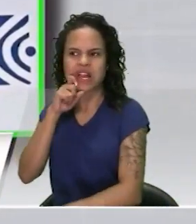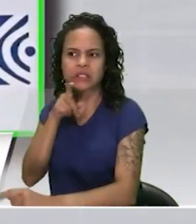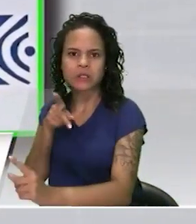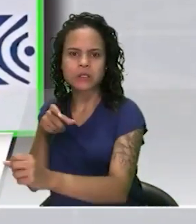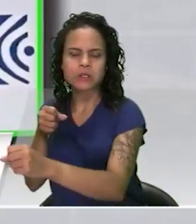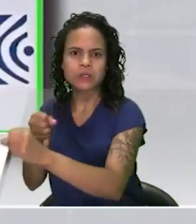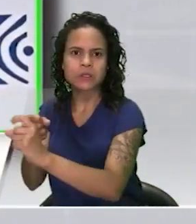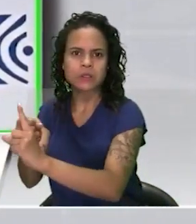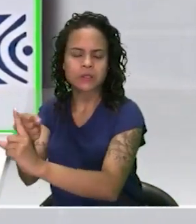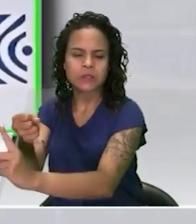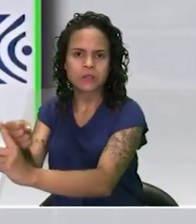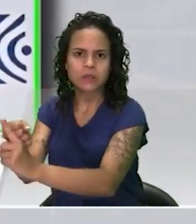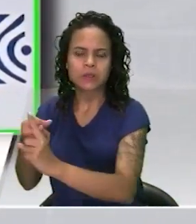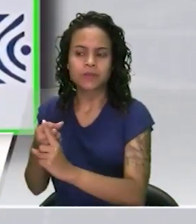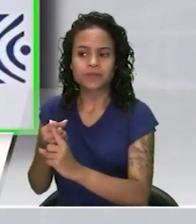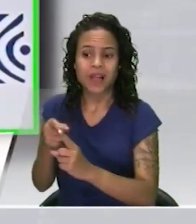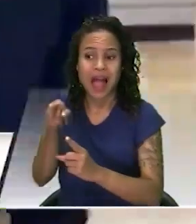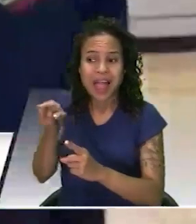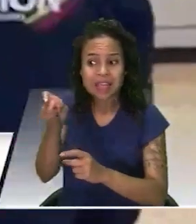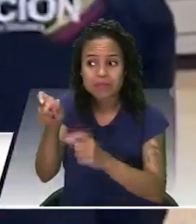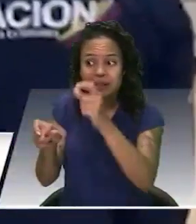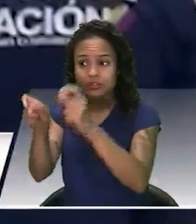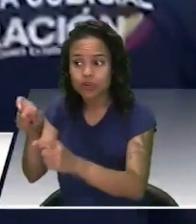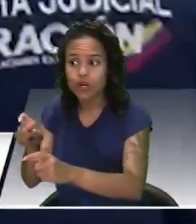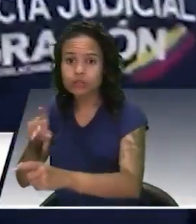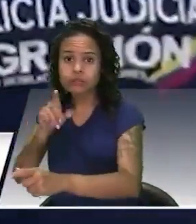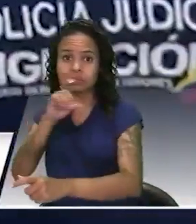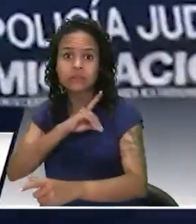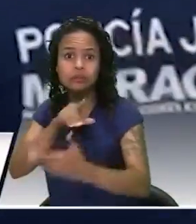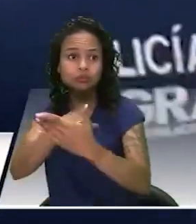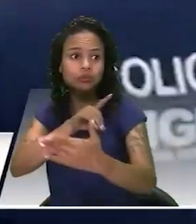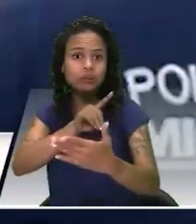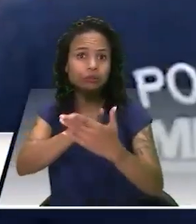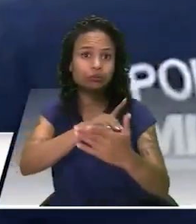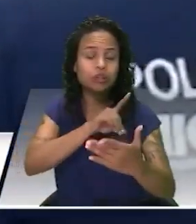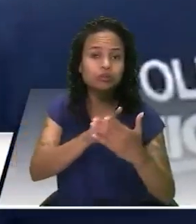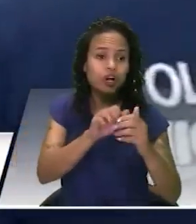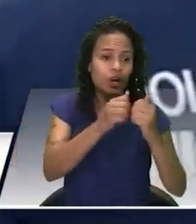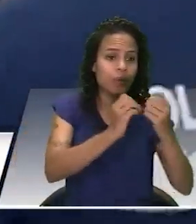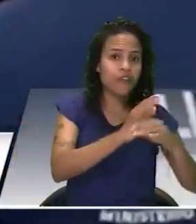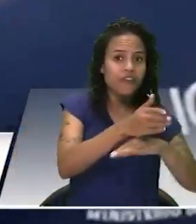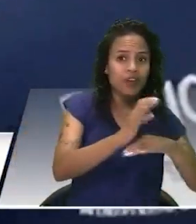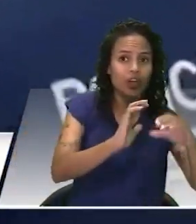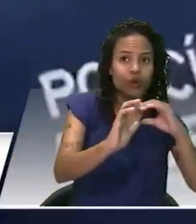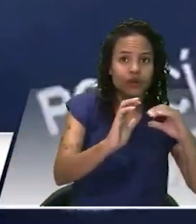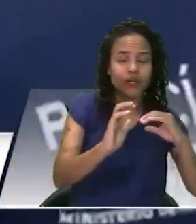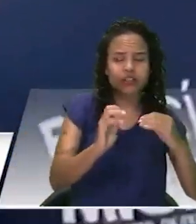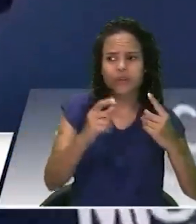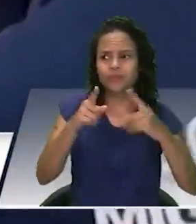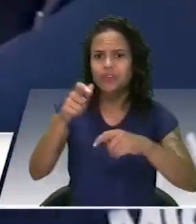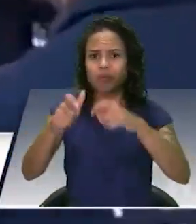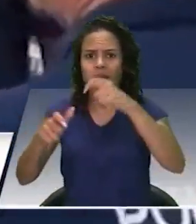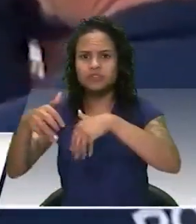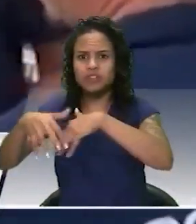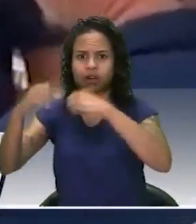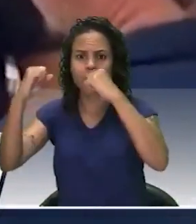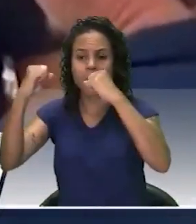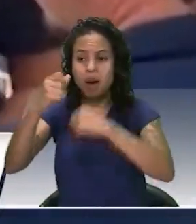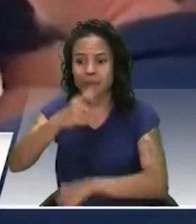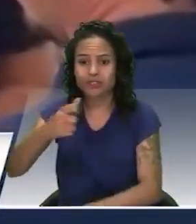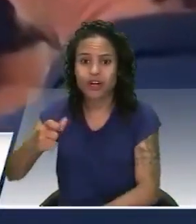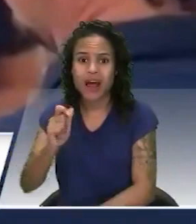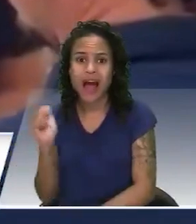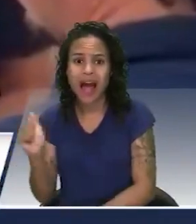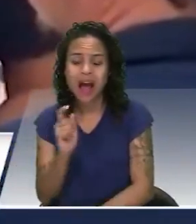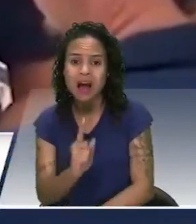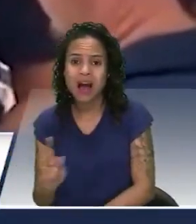las denuncias ciudadanas que se han presentado a través de medios de comunicación y tras la manifestación pacífica de más de 50 funcionarias de la entidad,